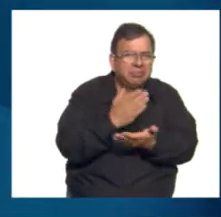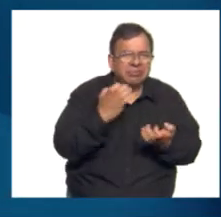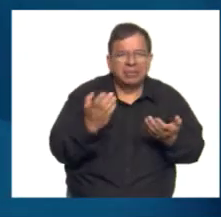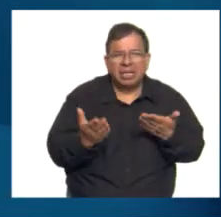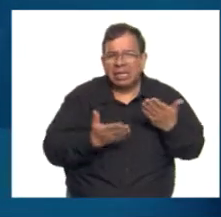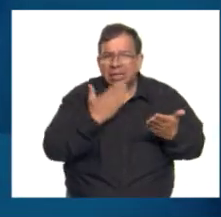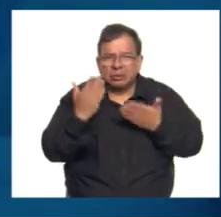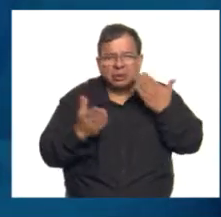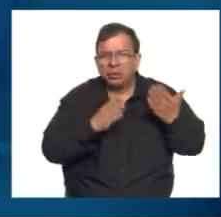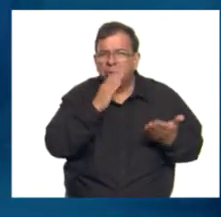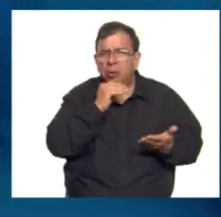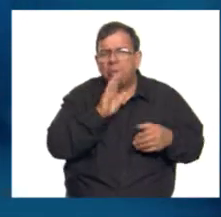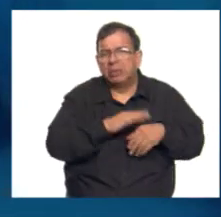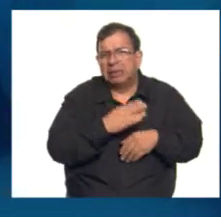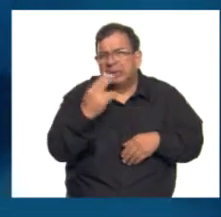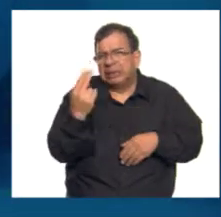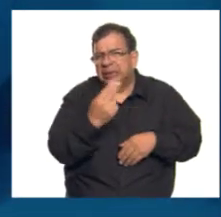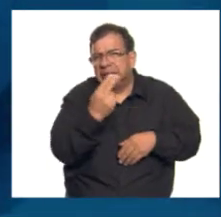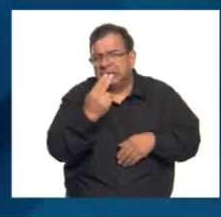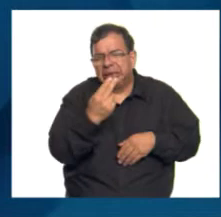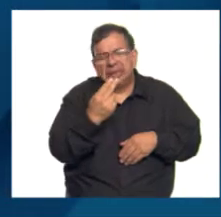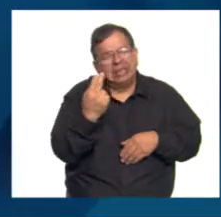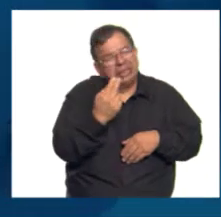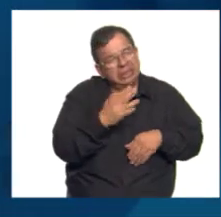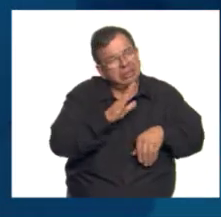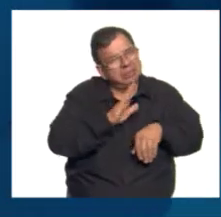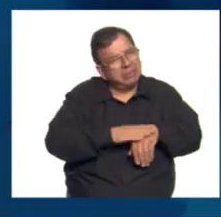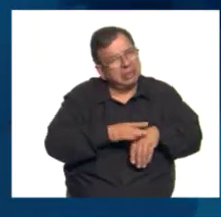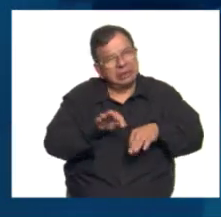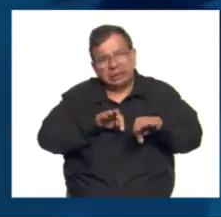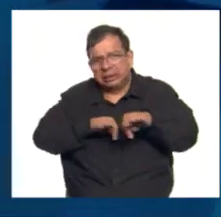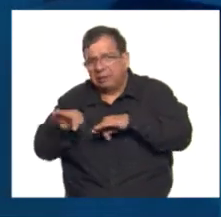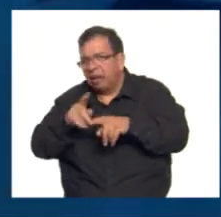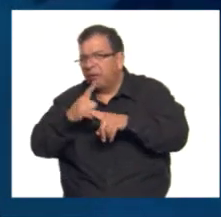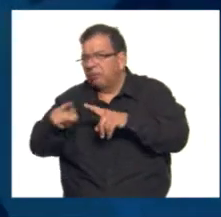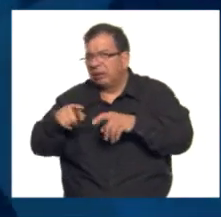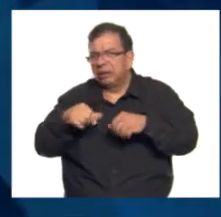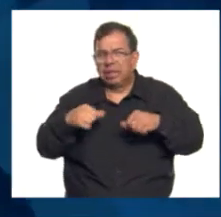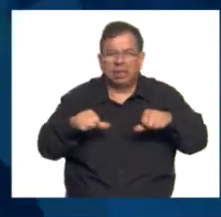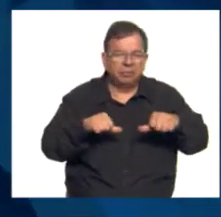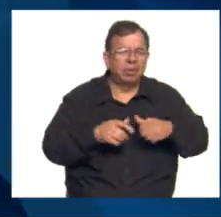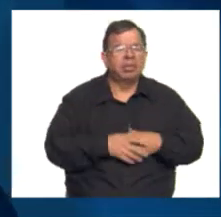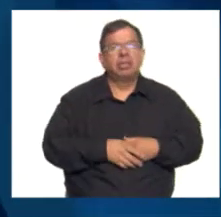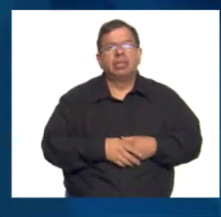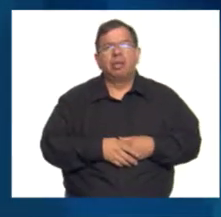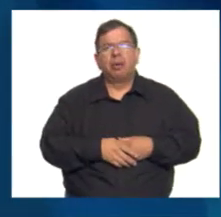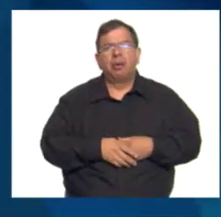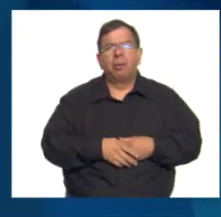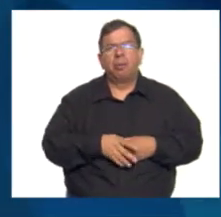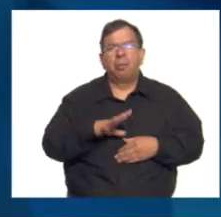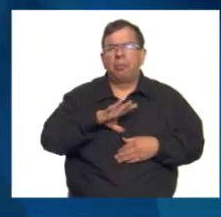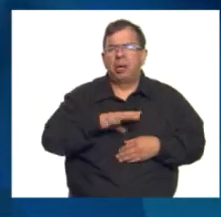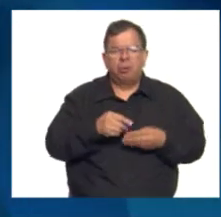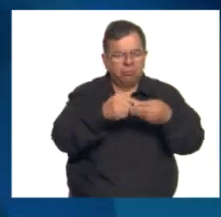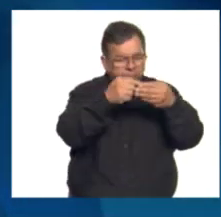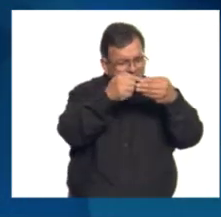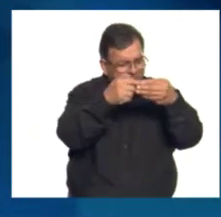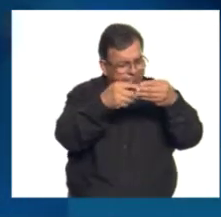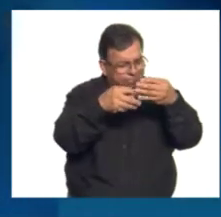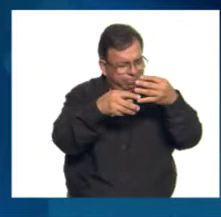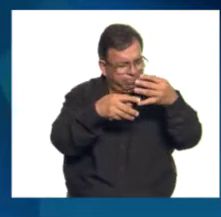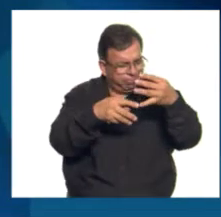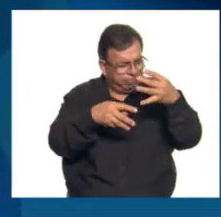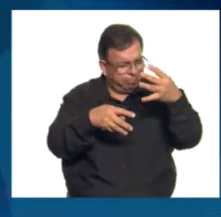que depende de sus necesidades dedicar tiempo a otras actividades. Sin embargo, hay un sinfín de